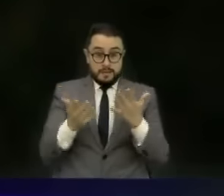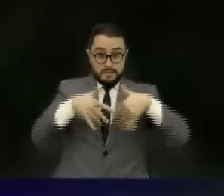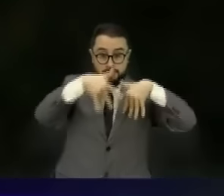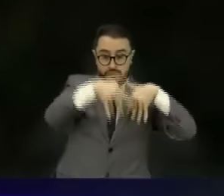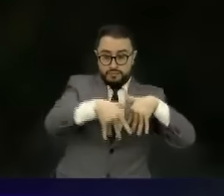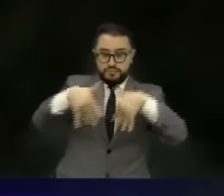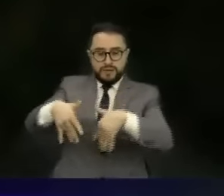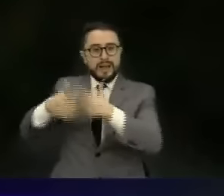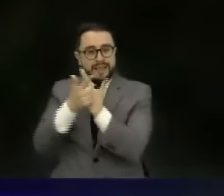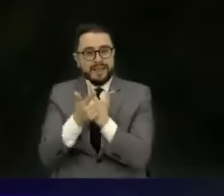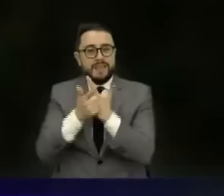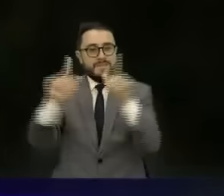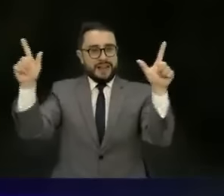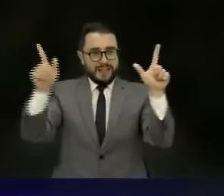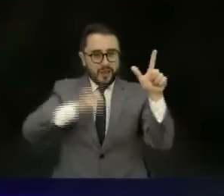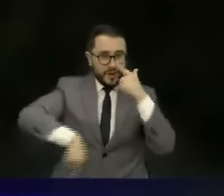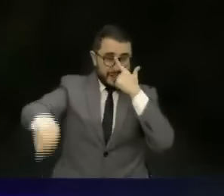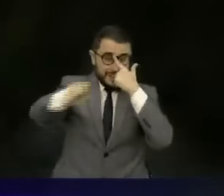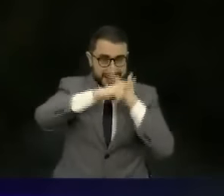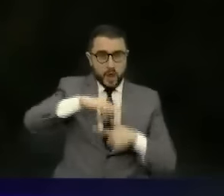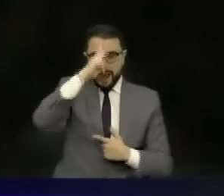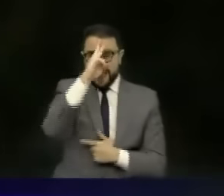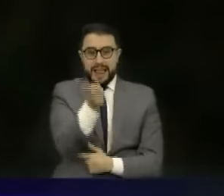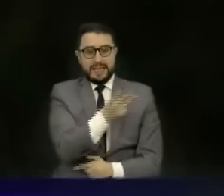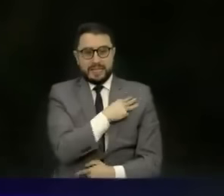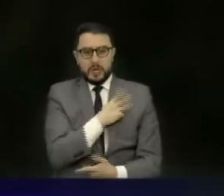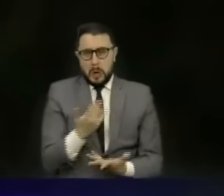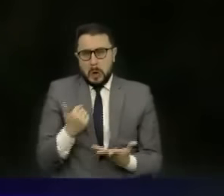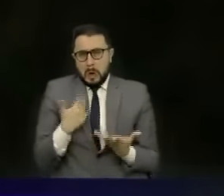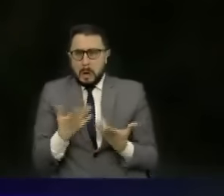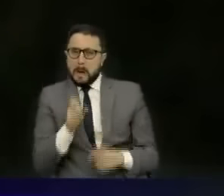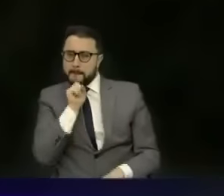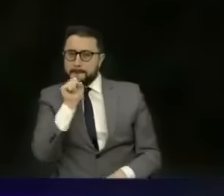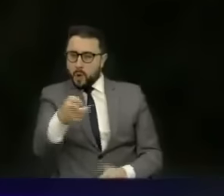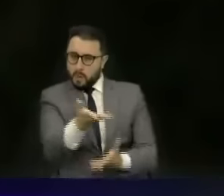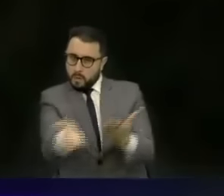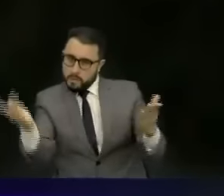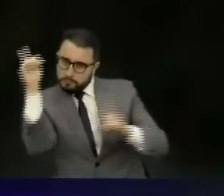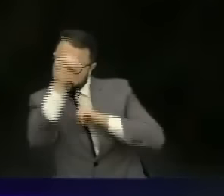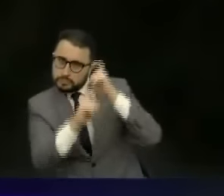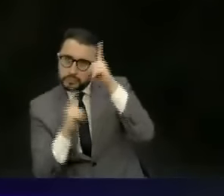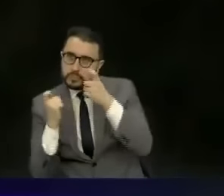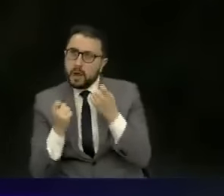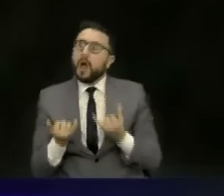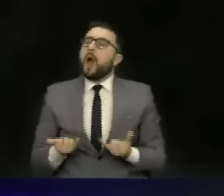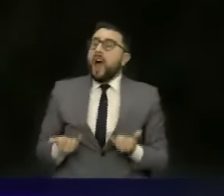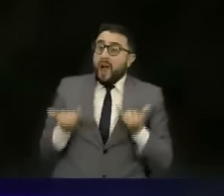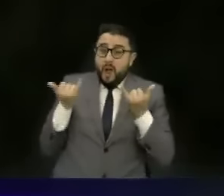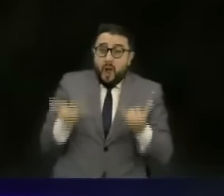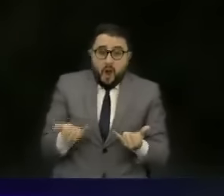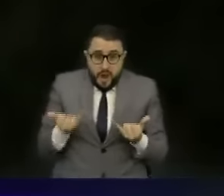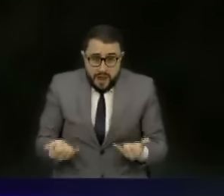Me gustaría dejar la pregunta: ¿qué significaría un ejército libertador